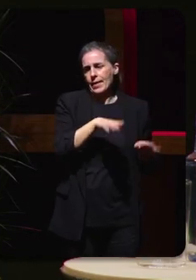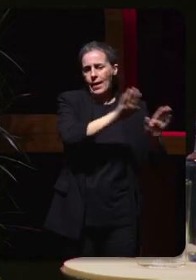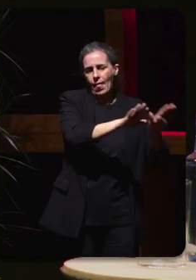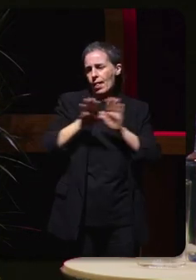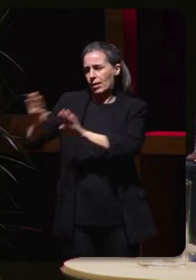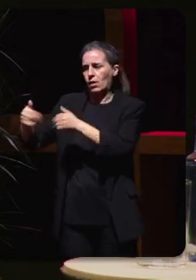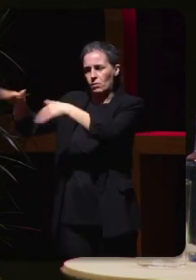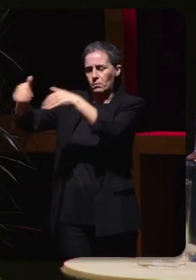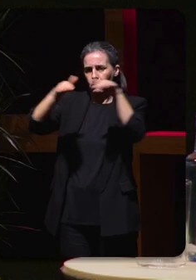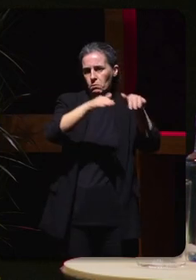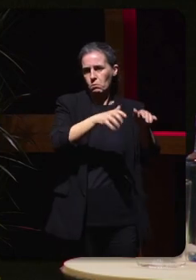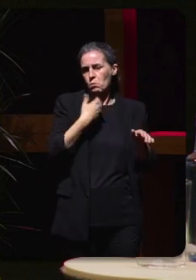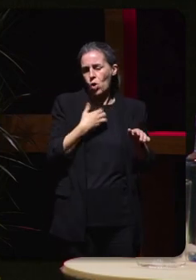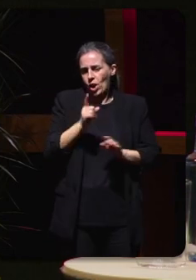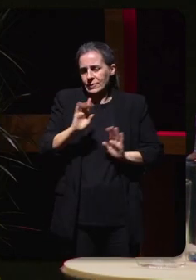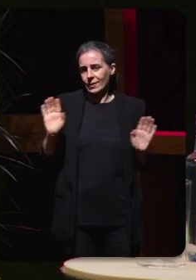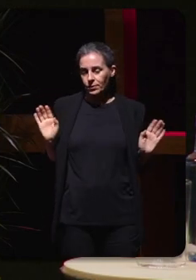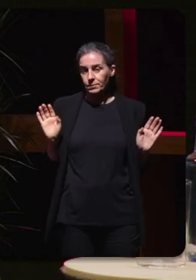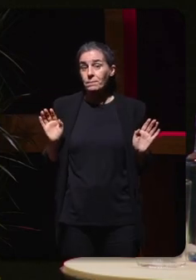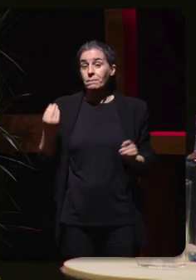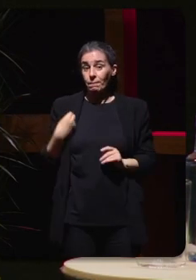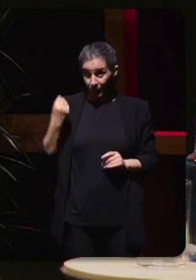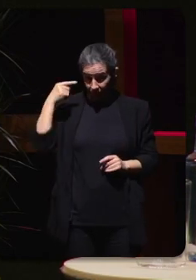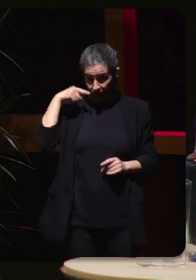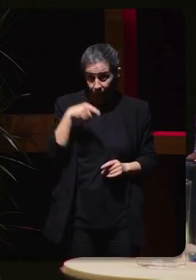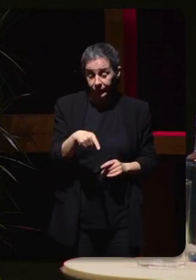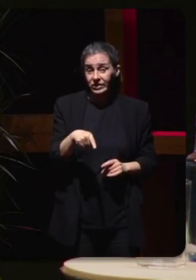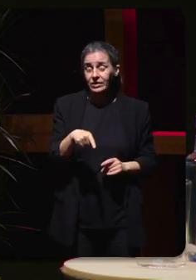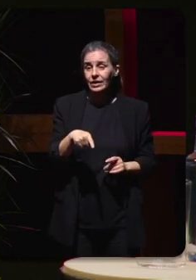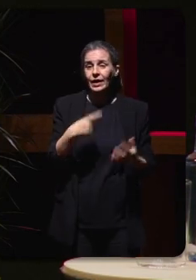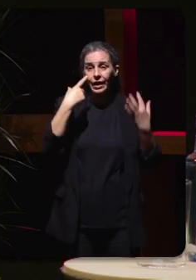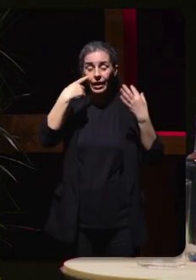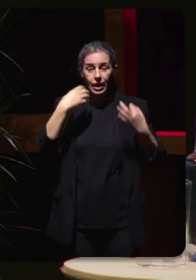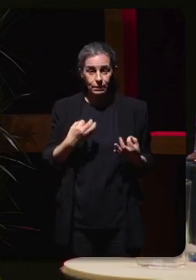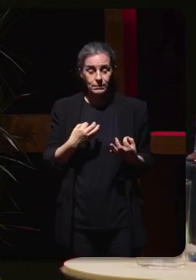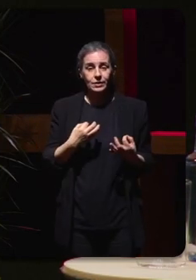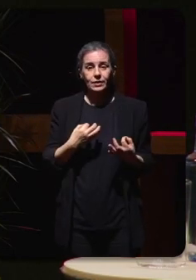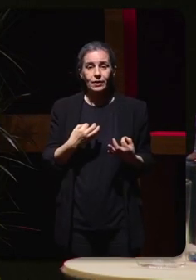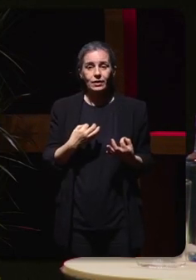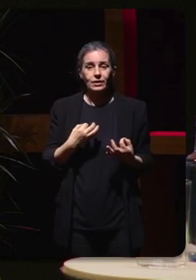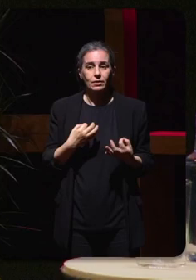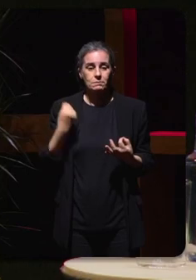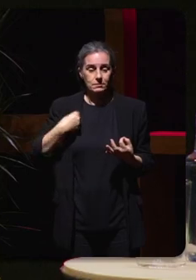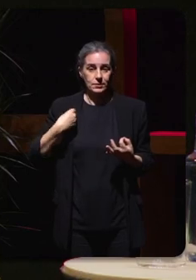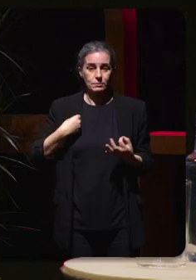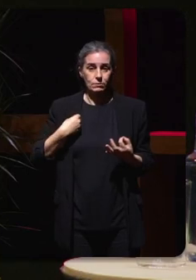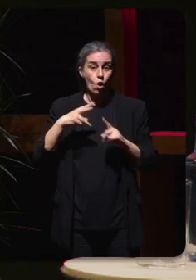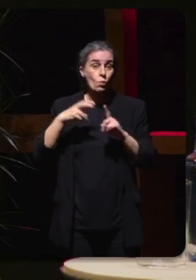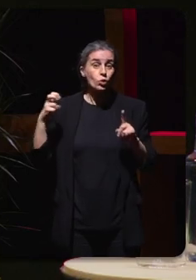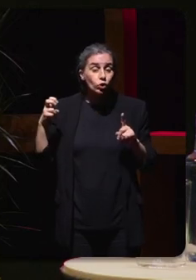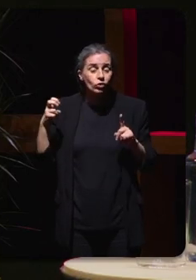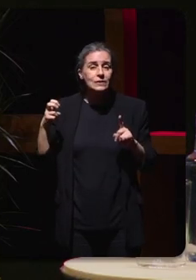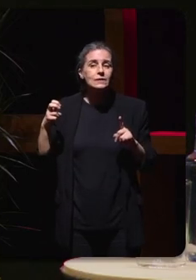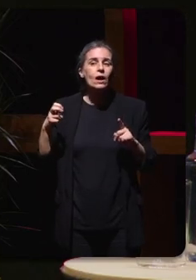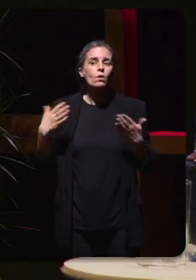y que no nos molesten, pues en todo eso, no, claramente, pues hay, o sea, una visión de